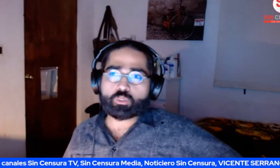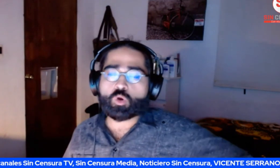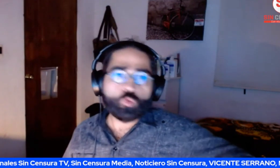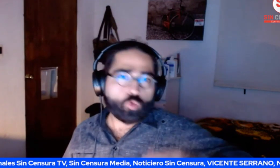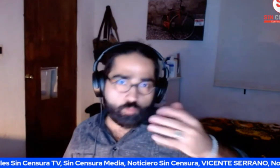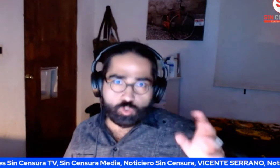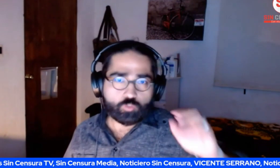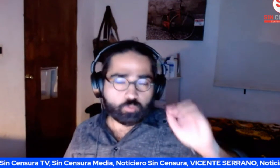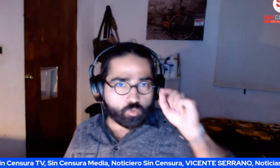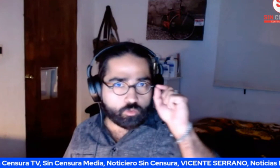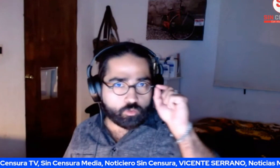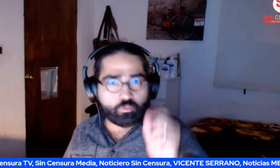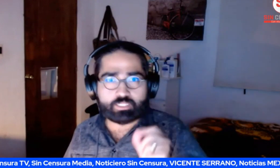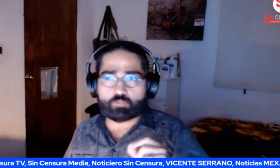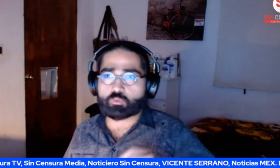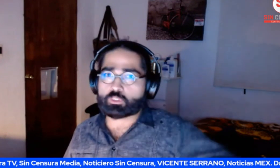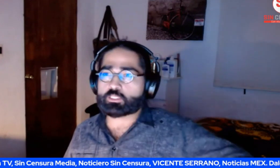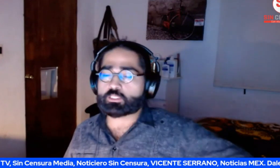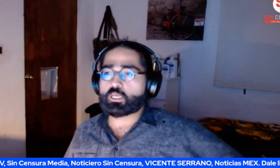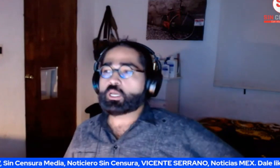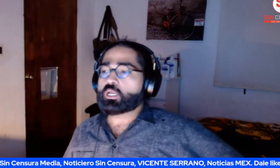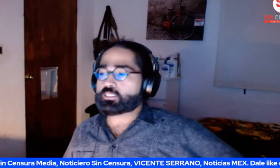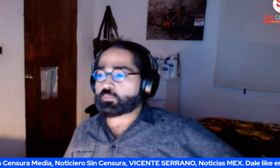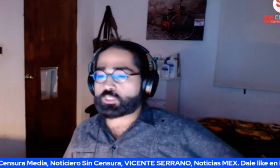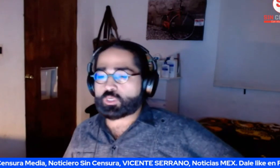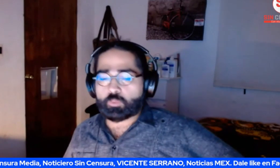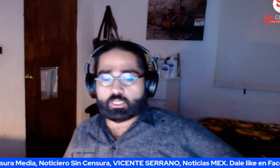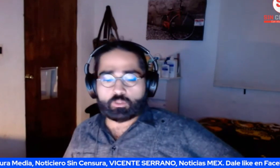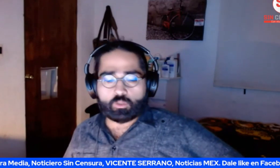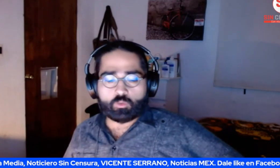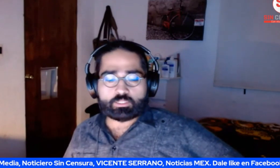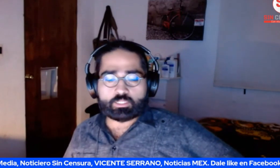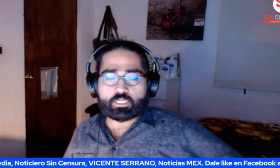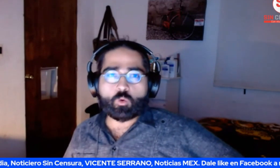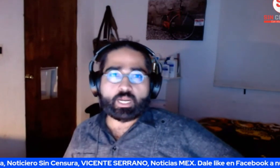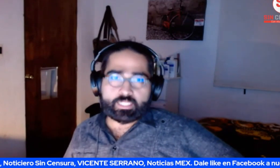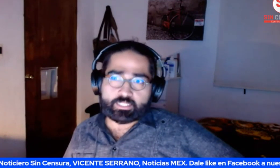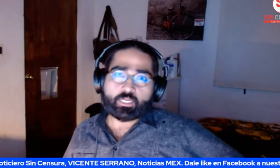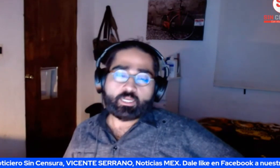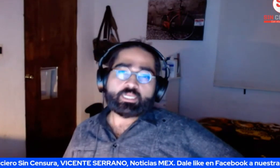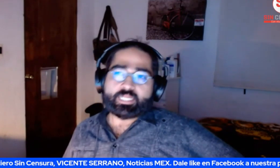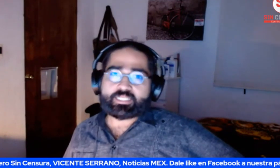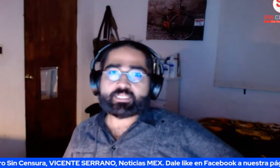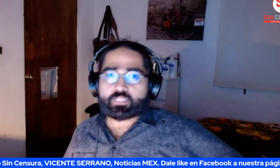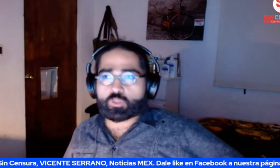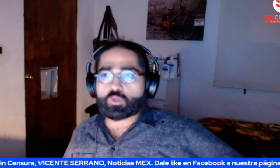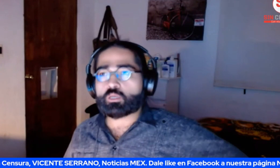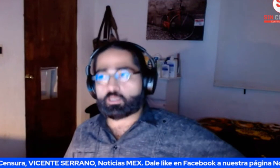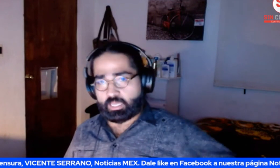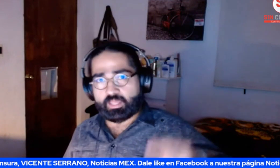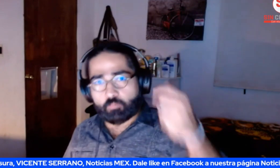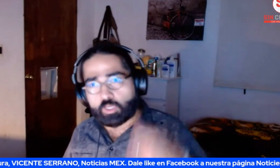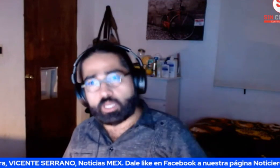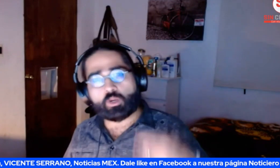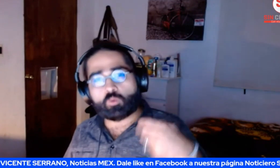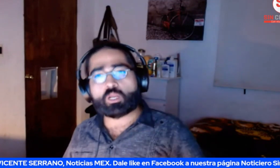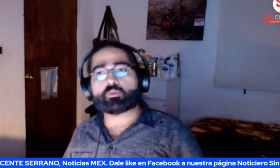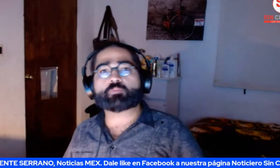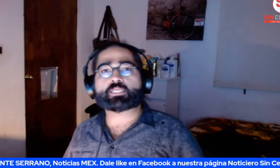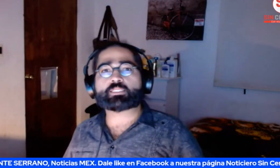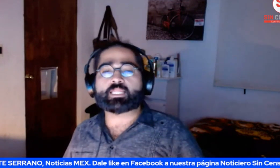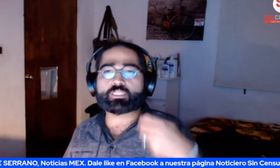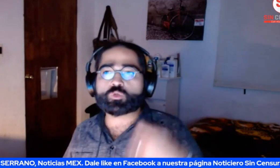público, uno de muchos, pero uno de los más importantes. Estamos recuperando un estándar juarista y en ese sentido queda muy claro una